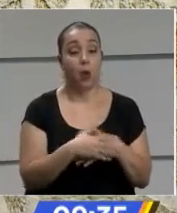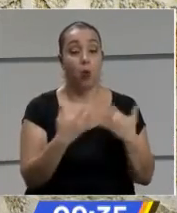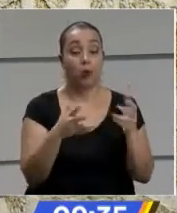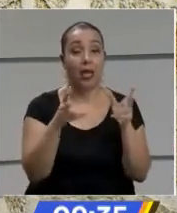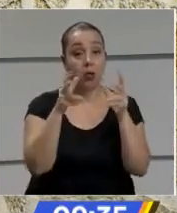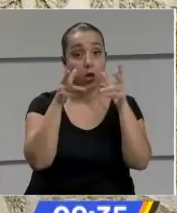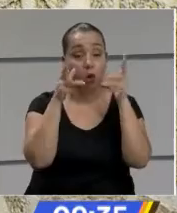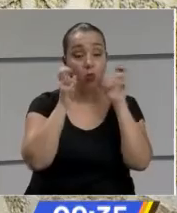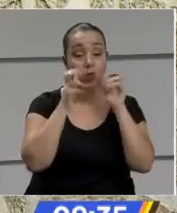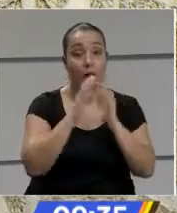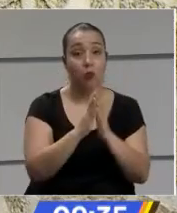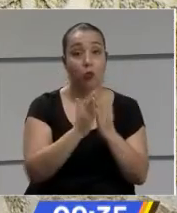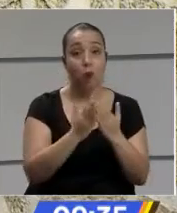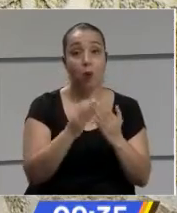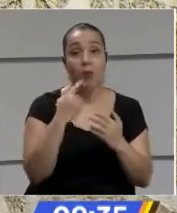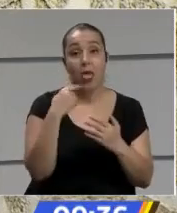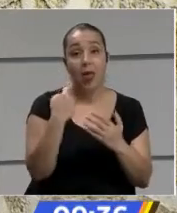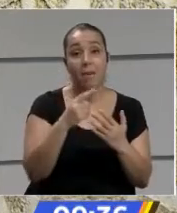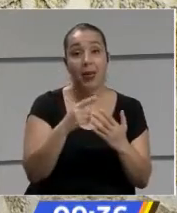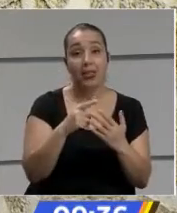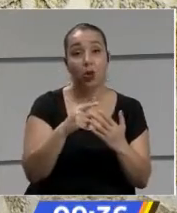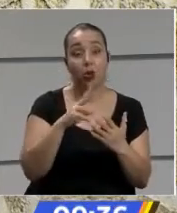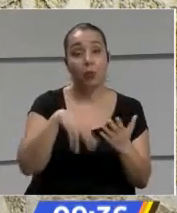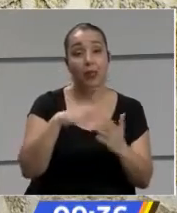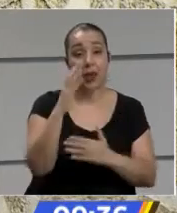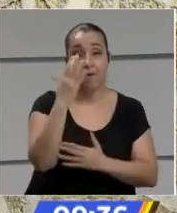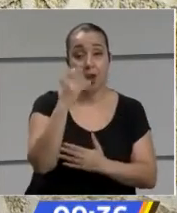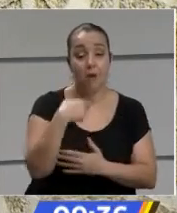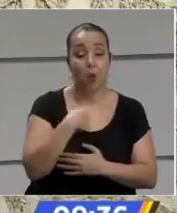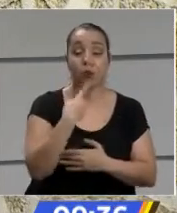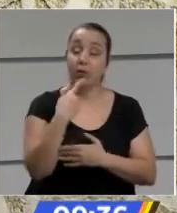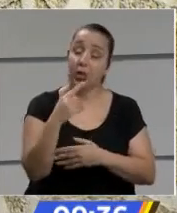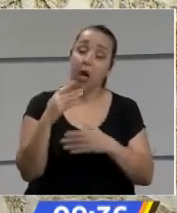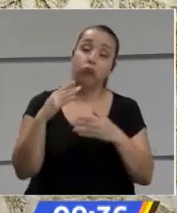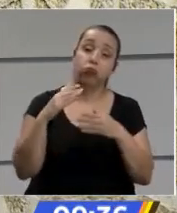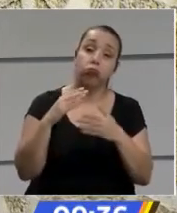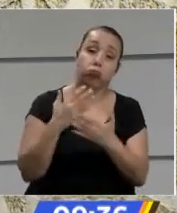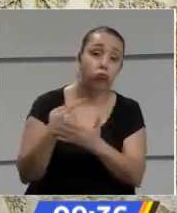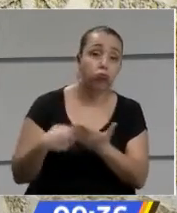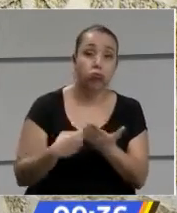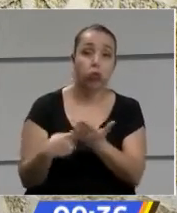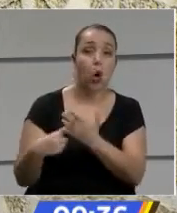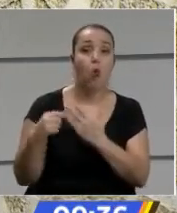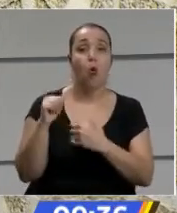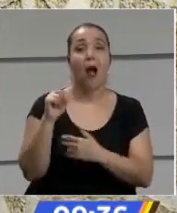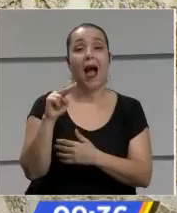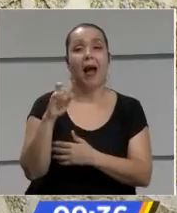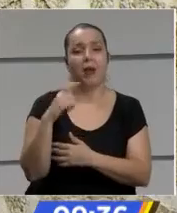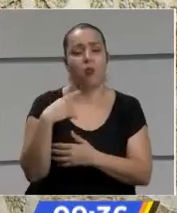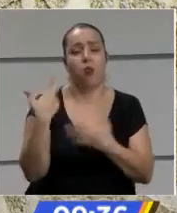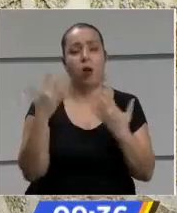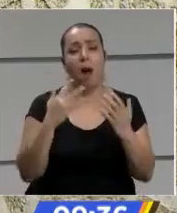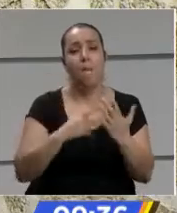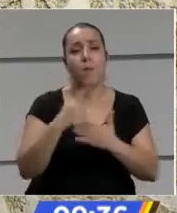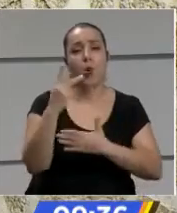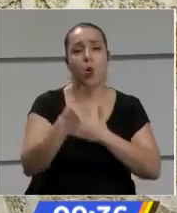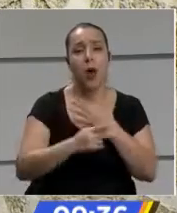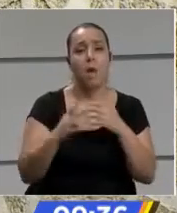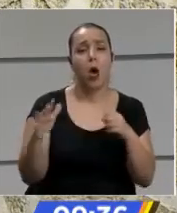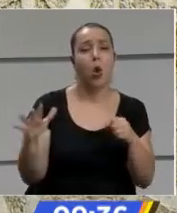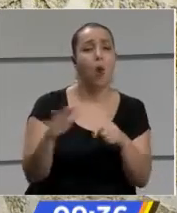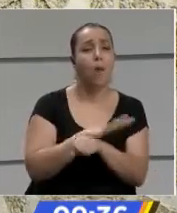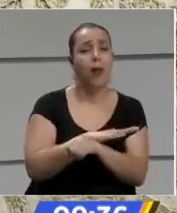de las redes sociales. Ya comentamos con Ani muchísimas cosas. Aquí nos daría un programa completo y